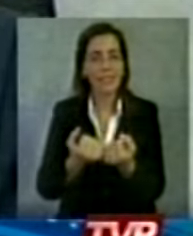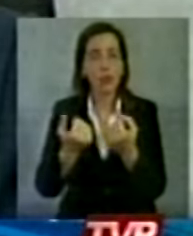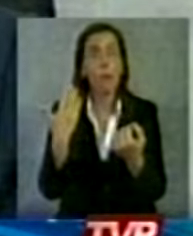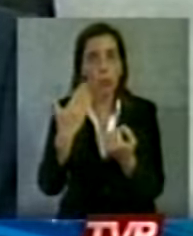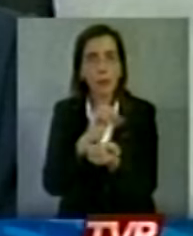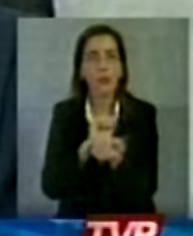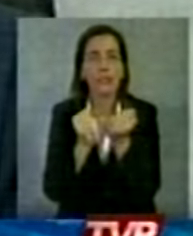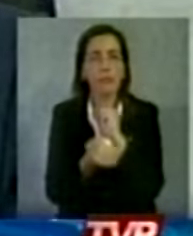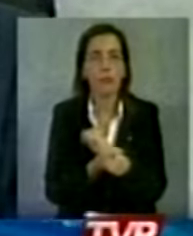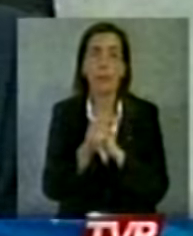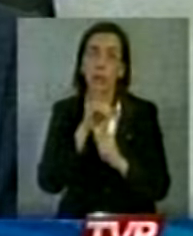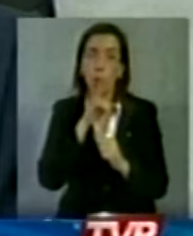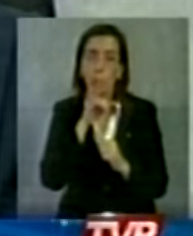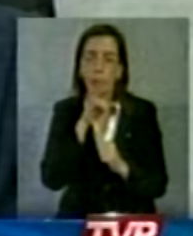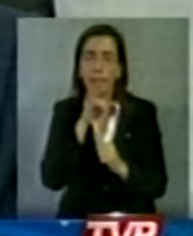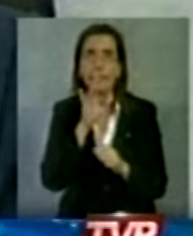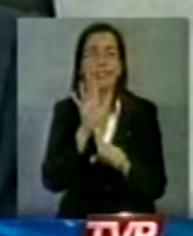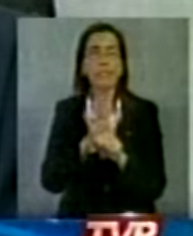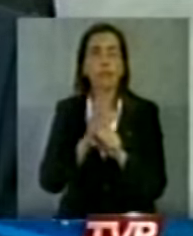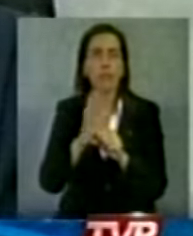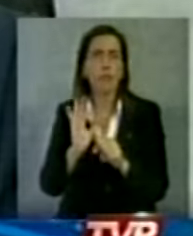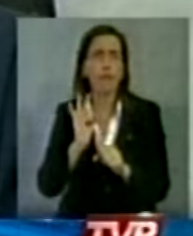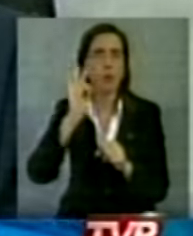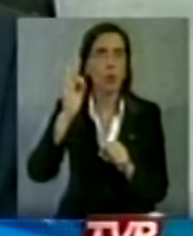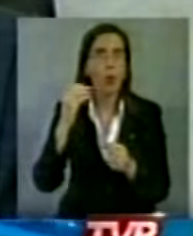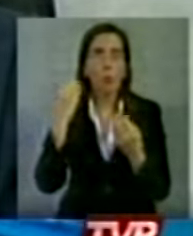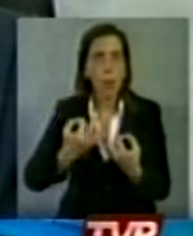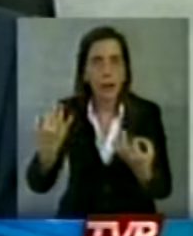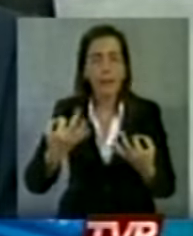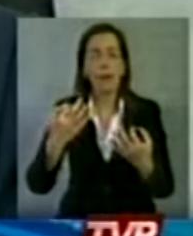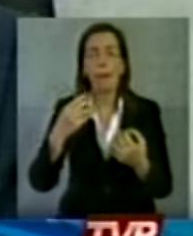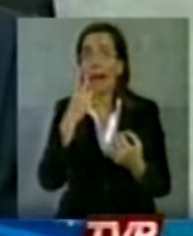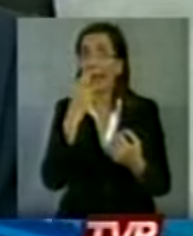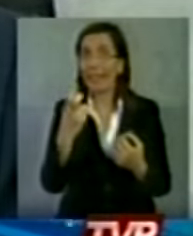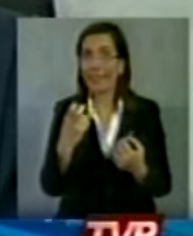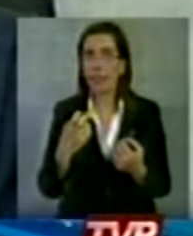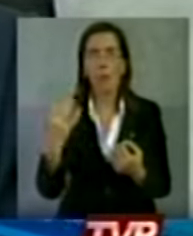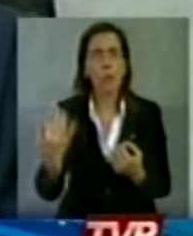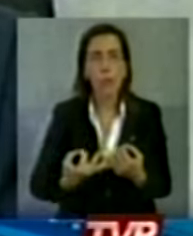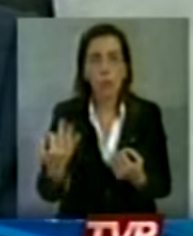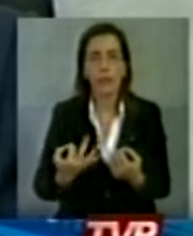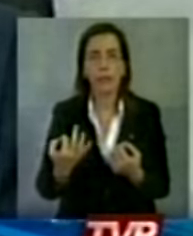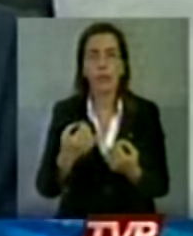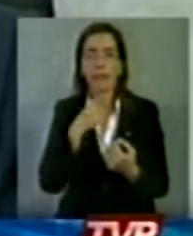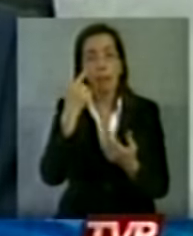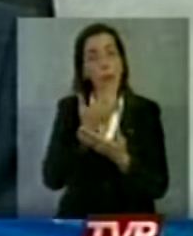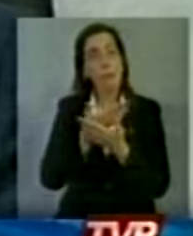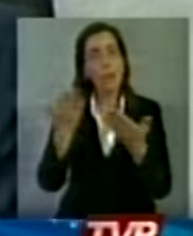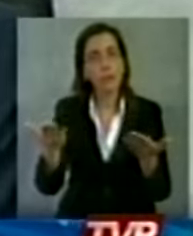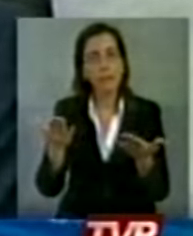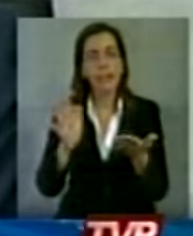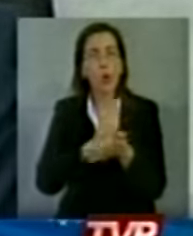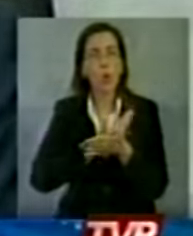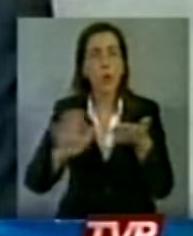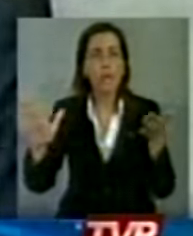transformar a Tucumán en una potencia de energía renovable y marcar un nuevo hito en la